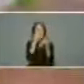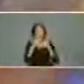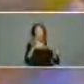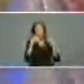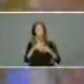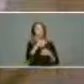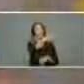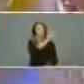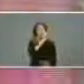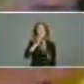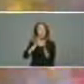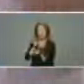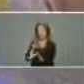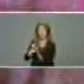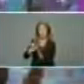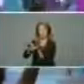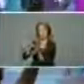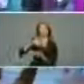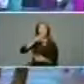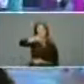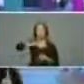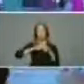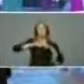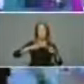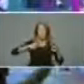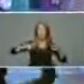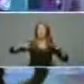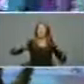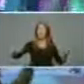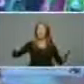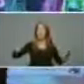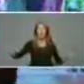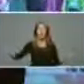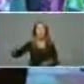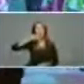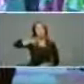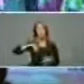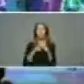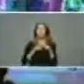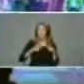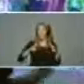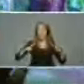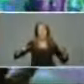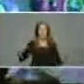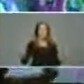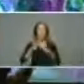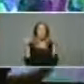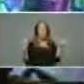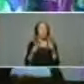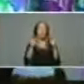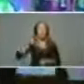Valero somos más hoy a muchos más